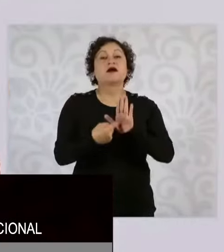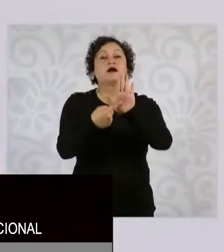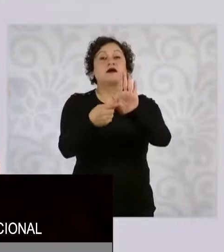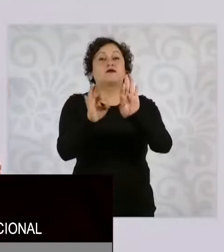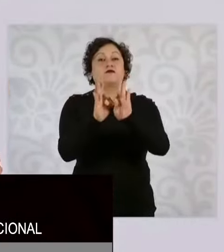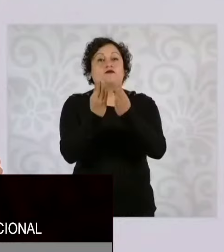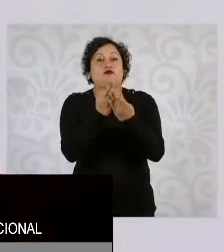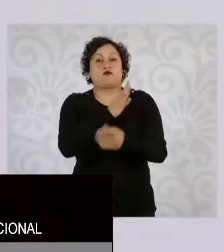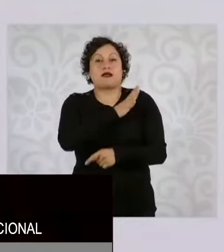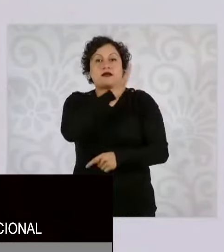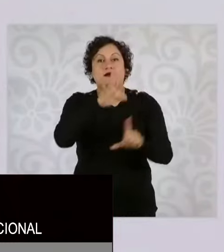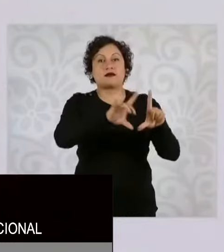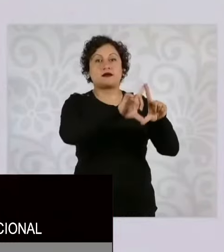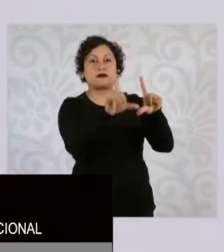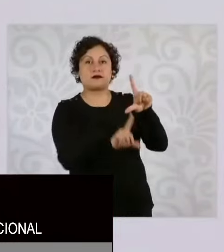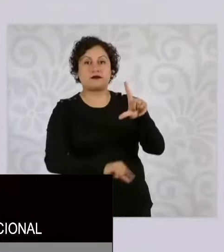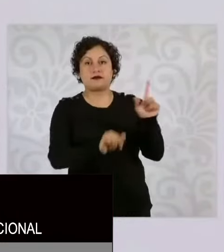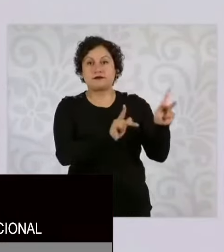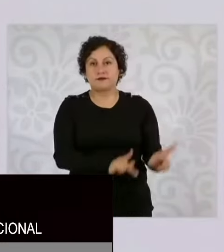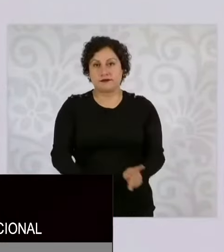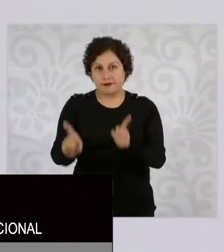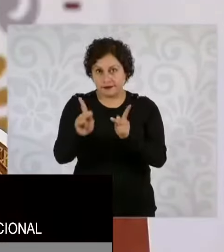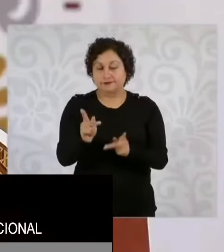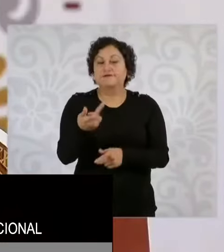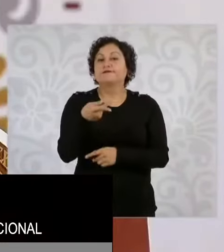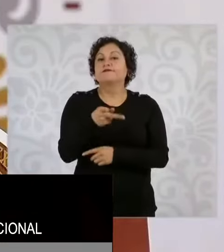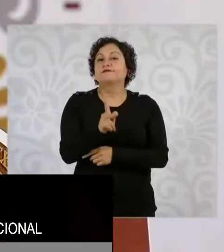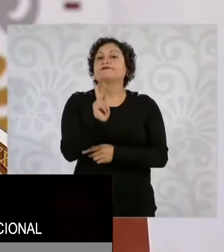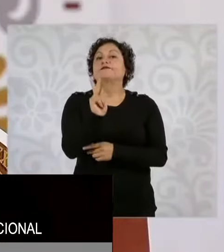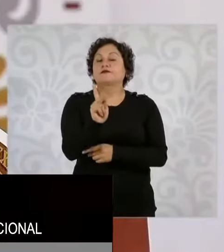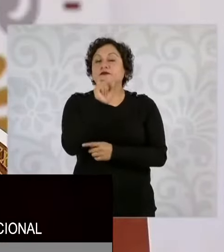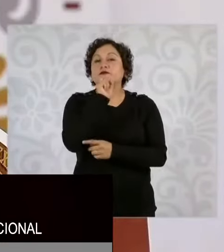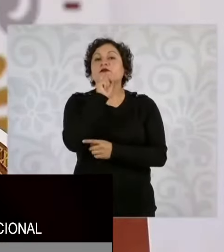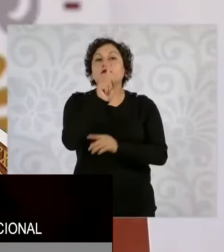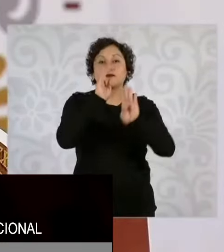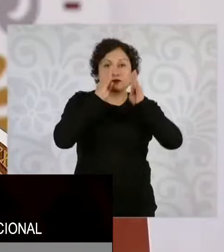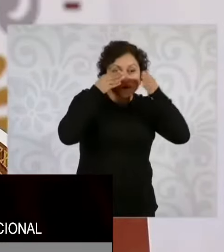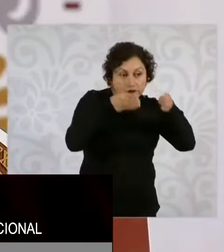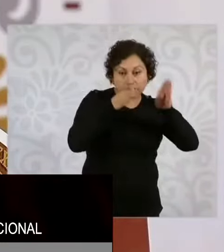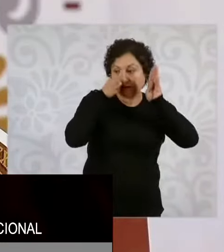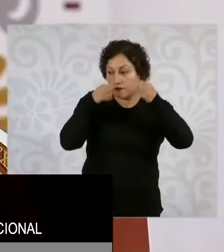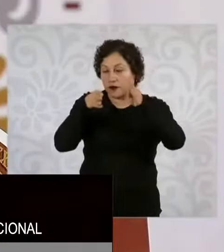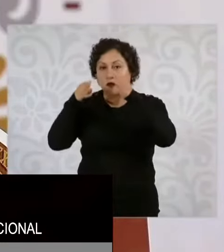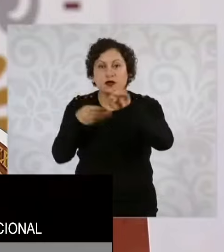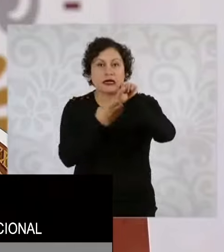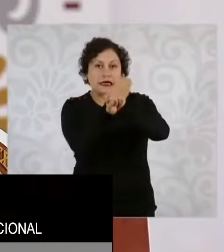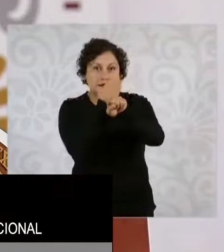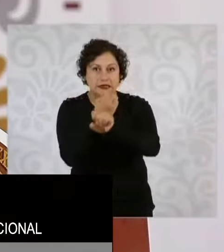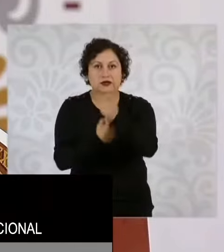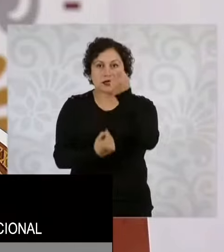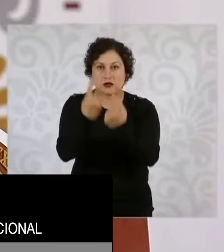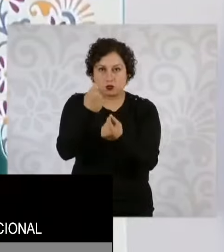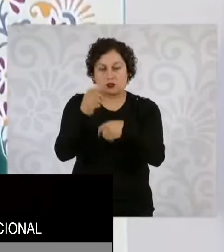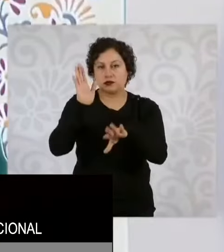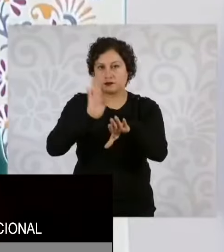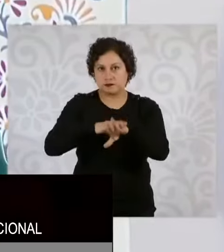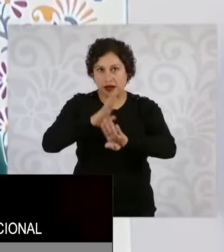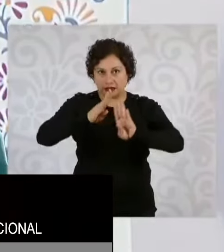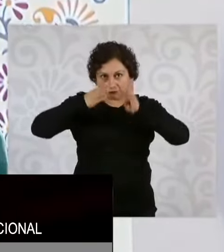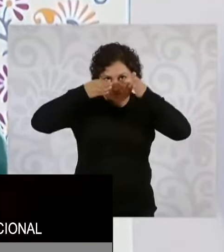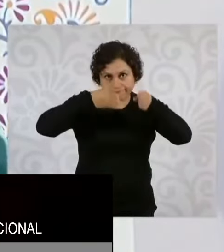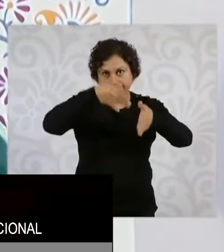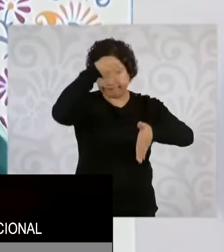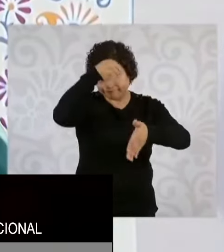facultades, lo que están haciendo los jueces de distrito sin facultades, porque cualquier acto que pretenda controvertir lo que